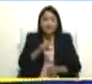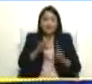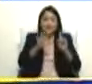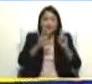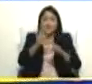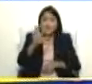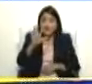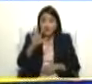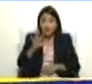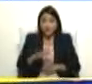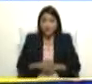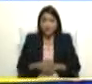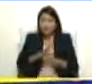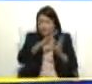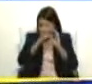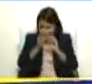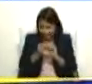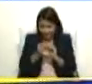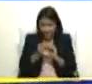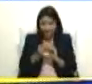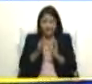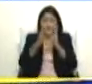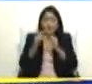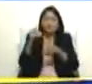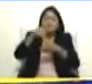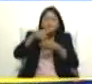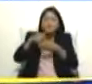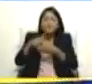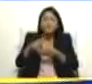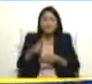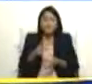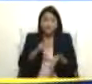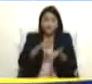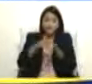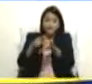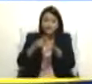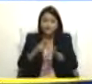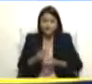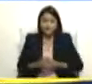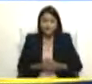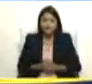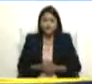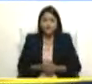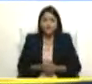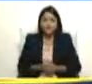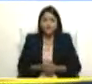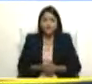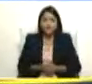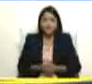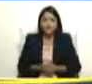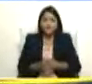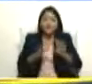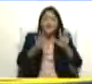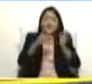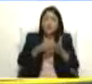29.165, para un total de participantes, de votantes, de